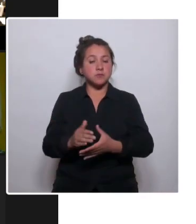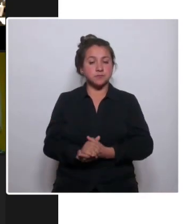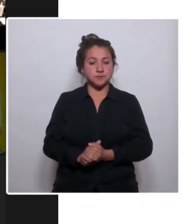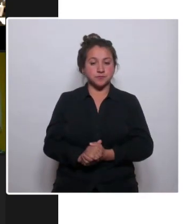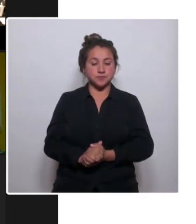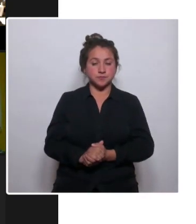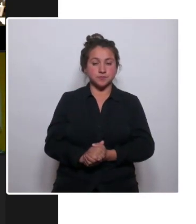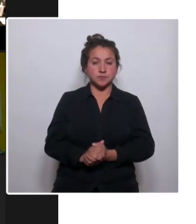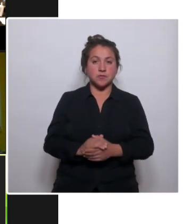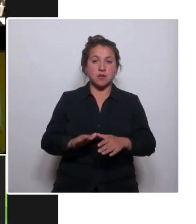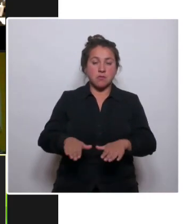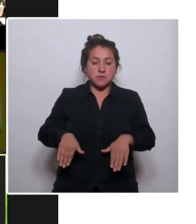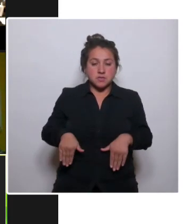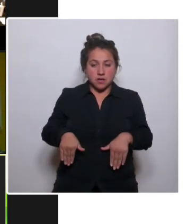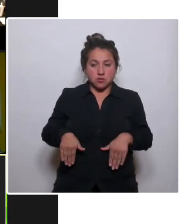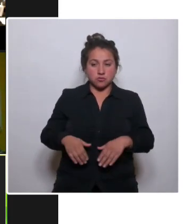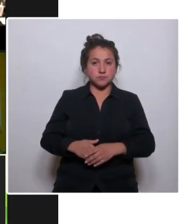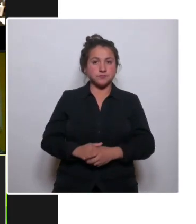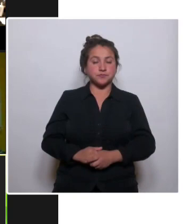Me abstengo.